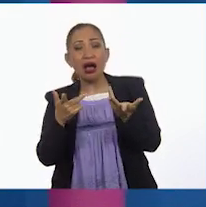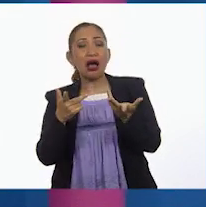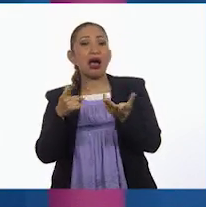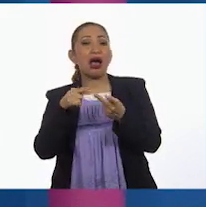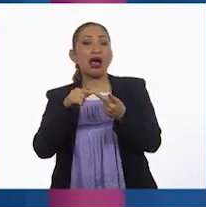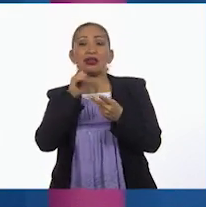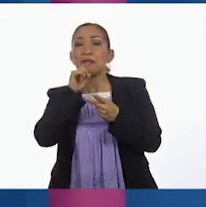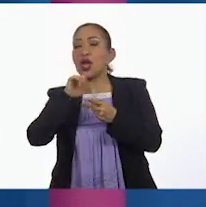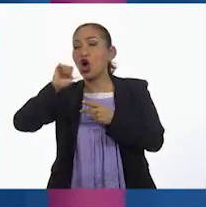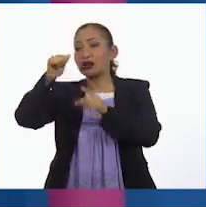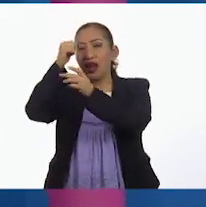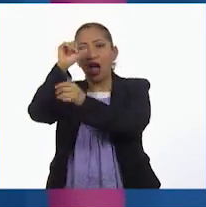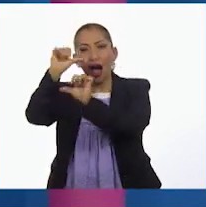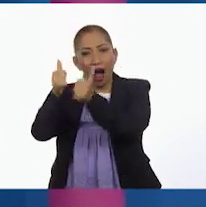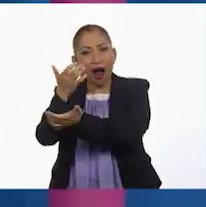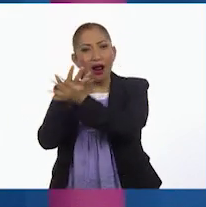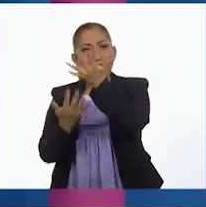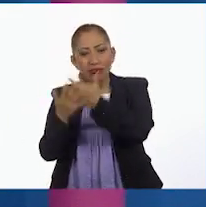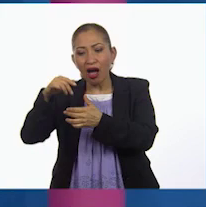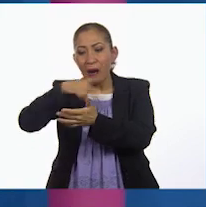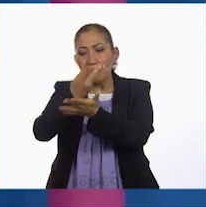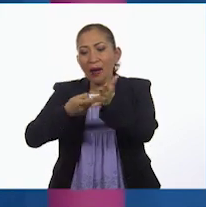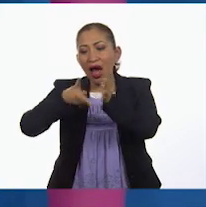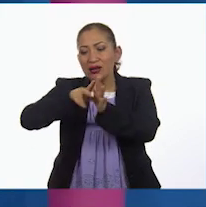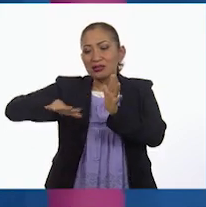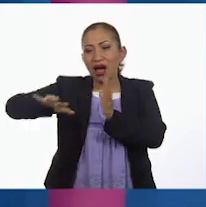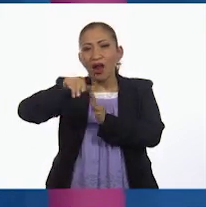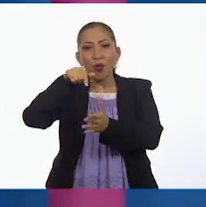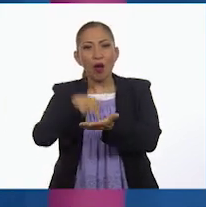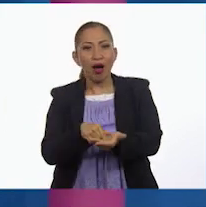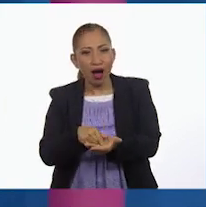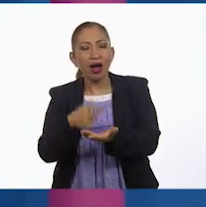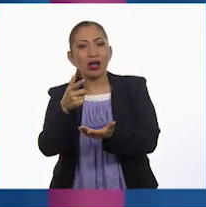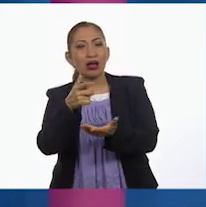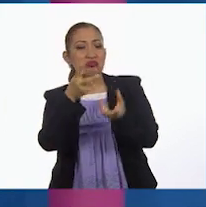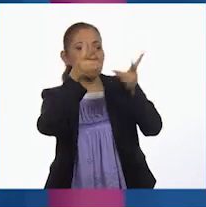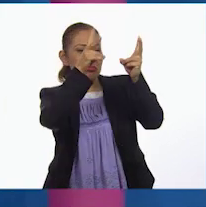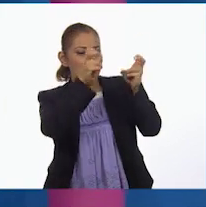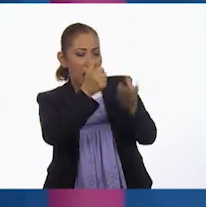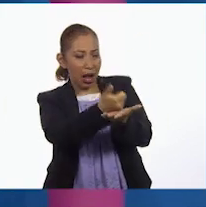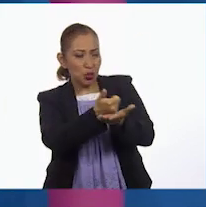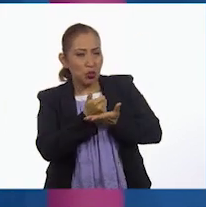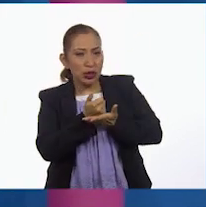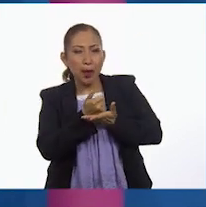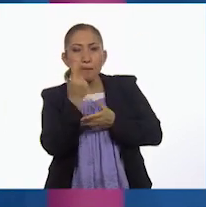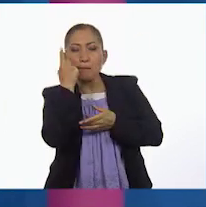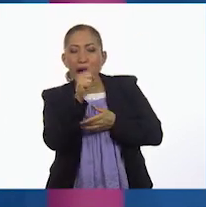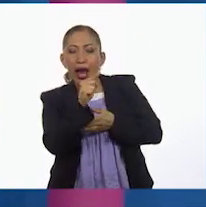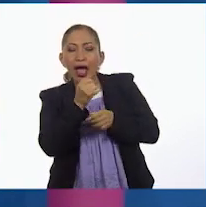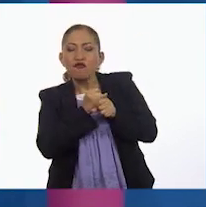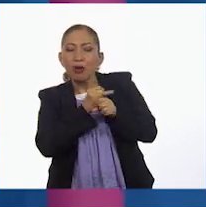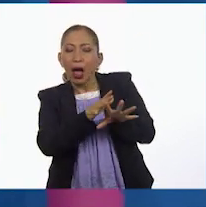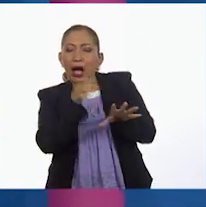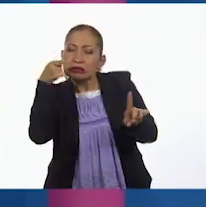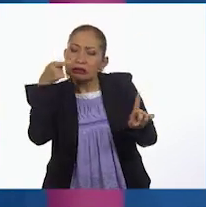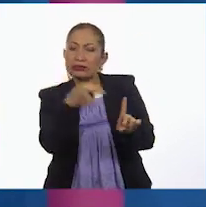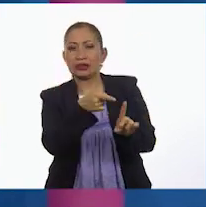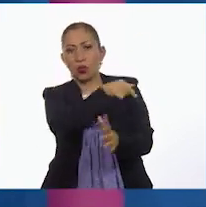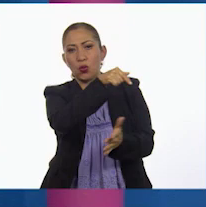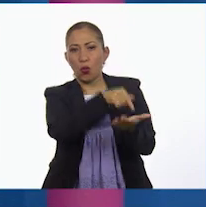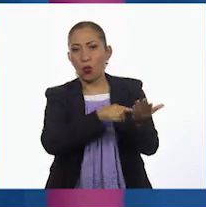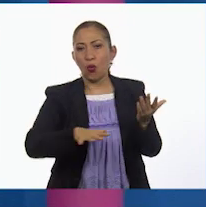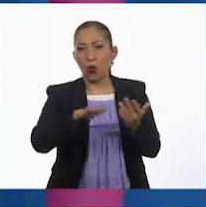también, ¿no?, lo de las artesanías que hay en la plaza principal. Entonces los subtemas nos van indicando la información